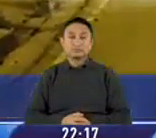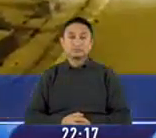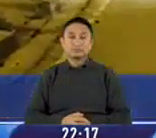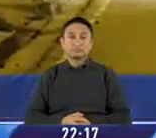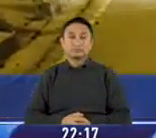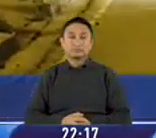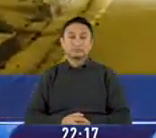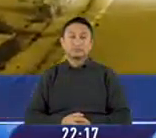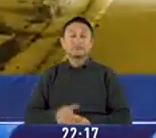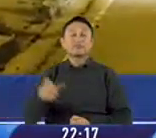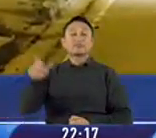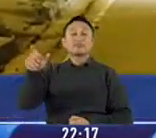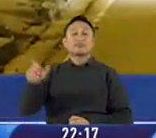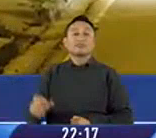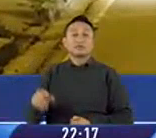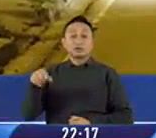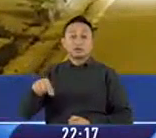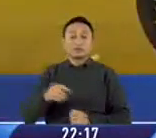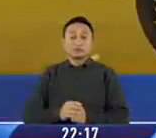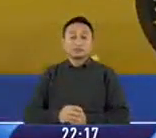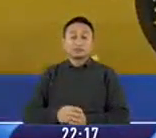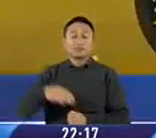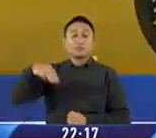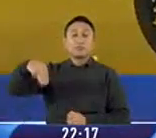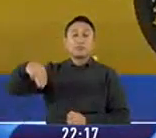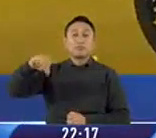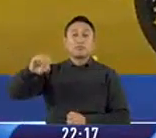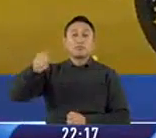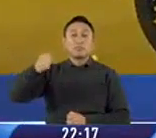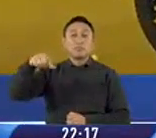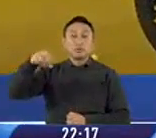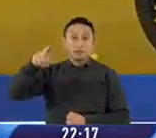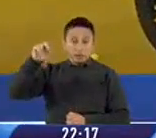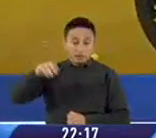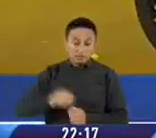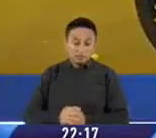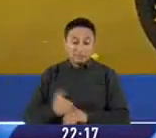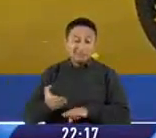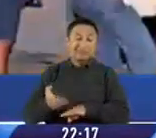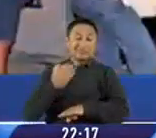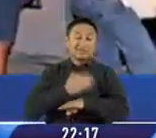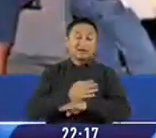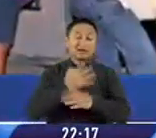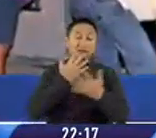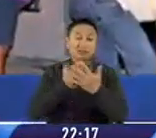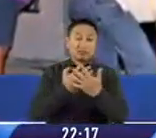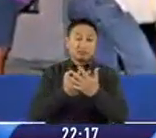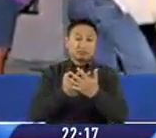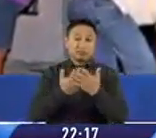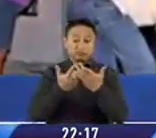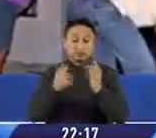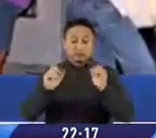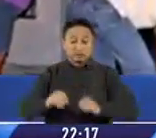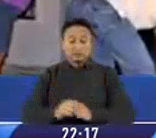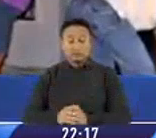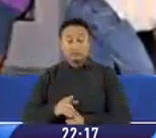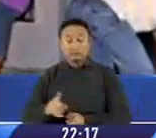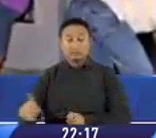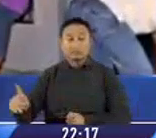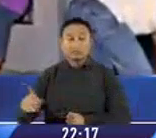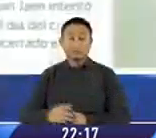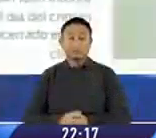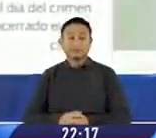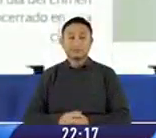conoció que el fallecido, quien era conocido como Mosquito, había salido de prisión hace tiempo atrás, donde pagó una condena por